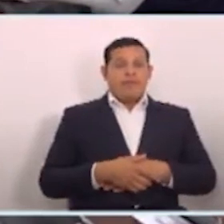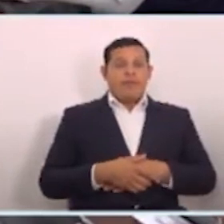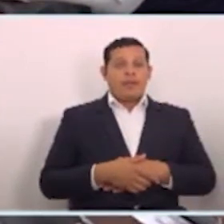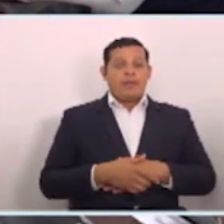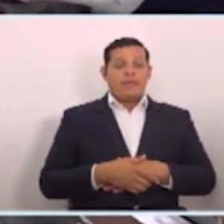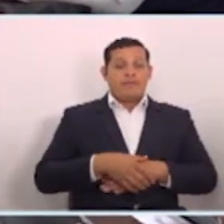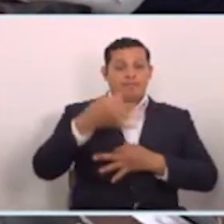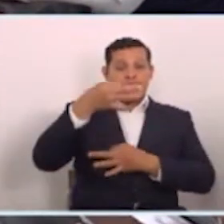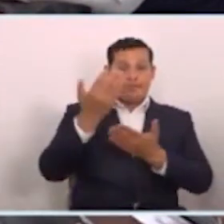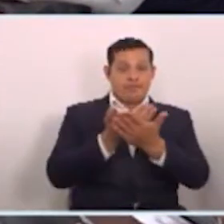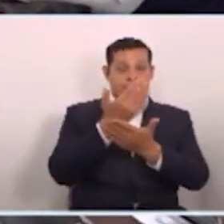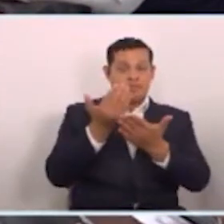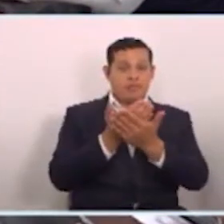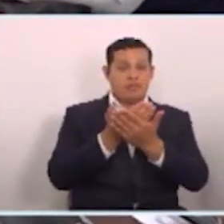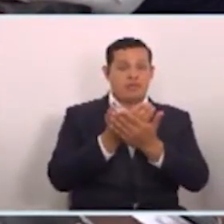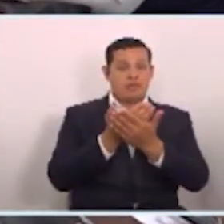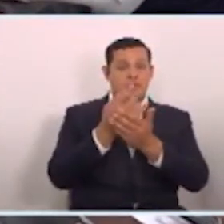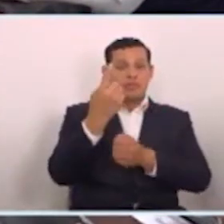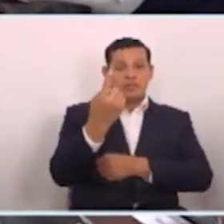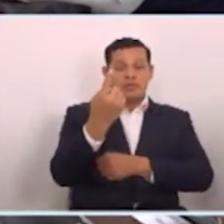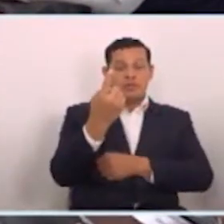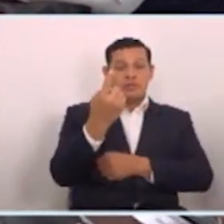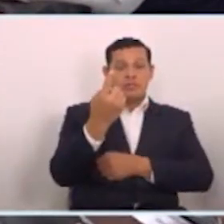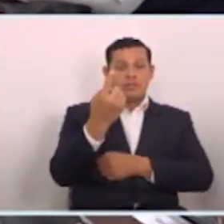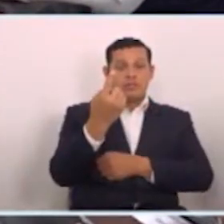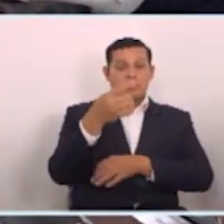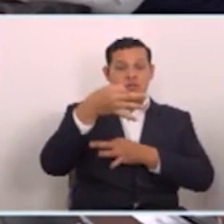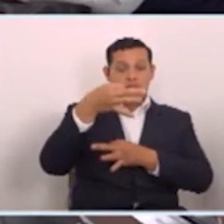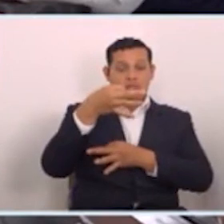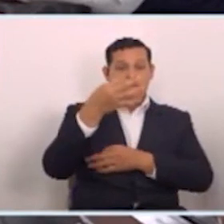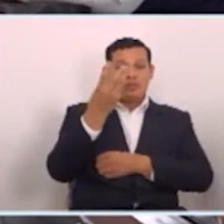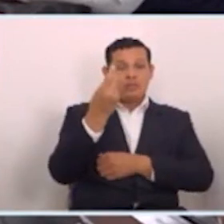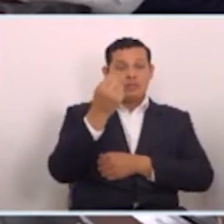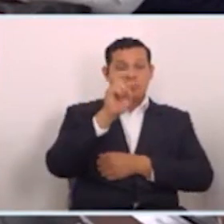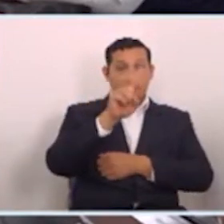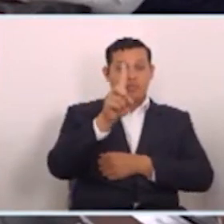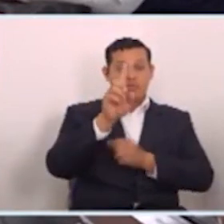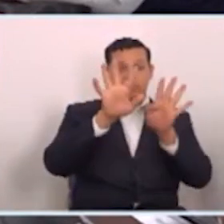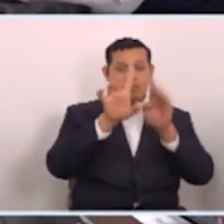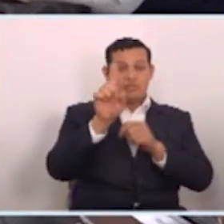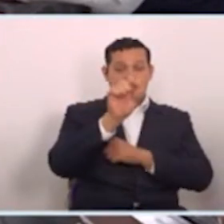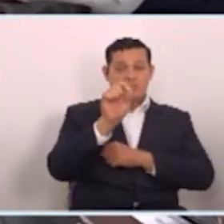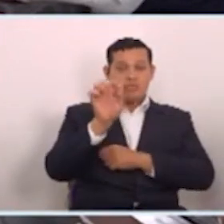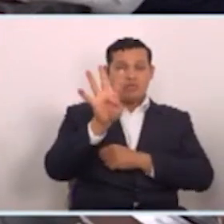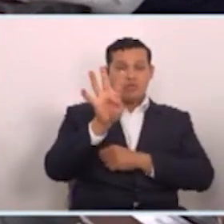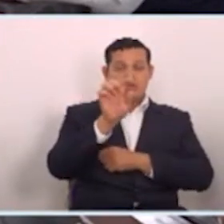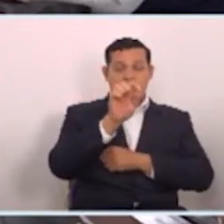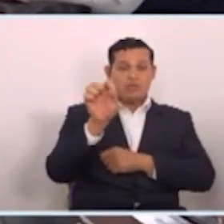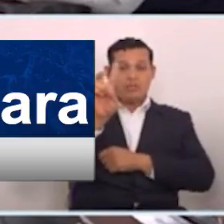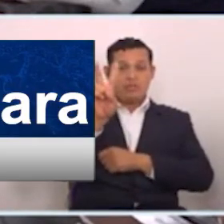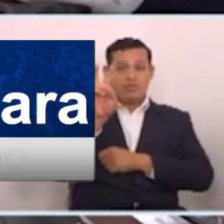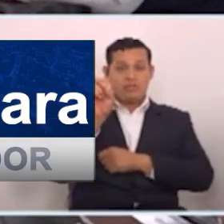seguridad pública al director de la PNC y al fiscal general de la república aunque no se fijó una fecha